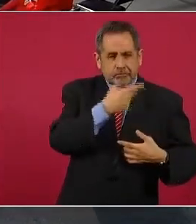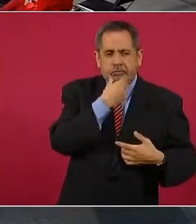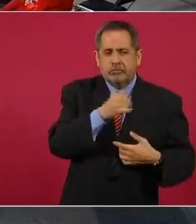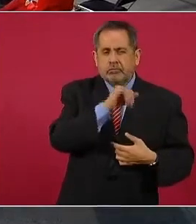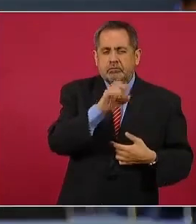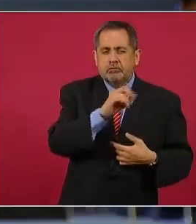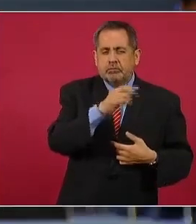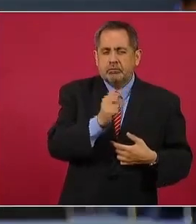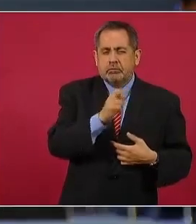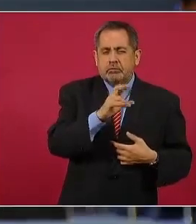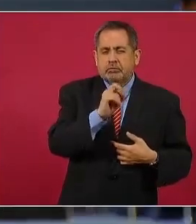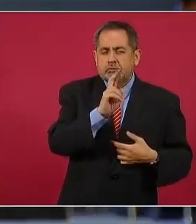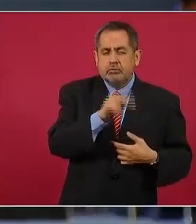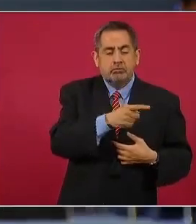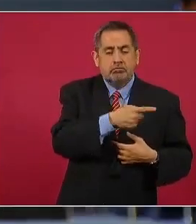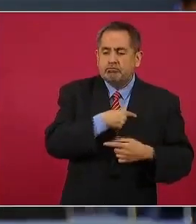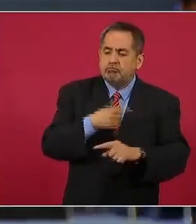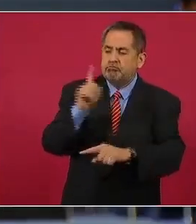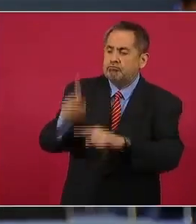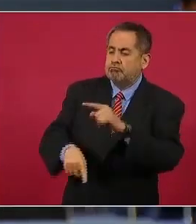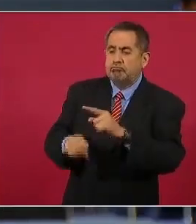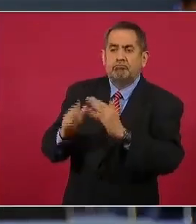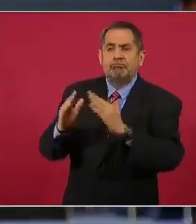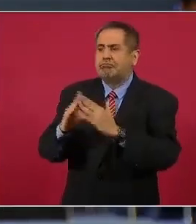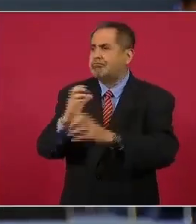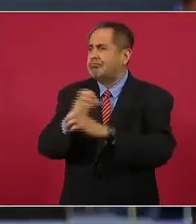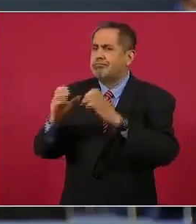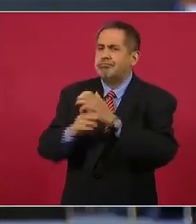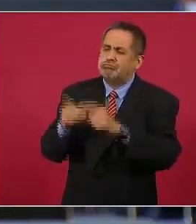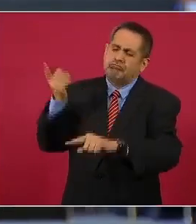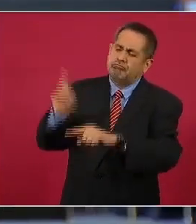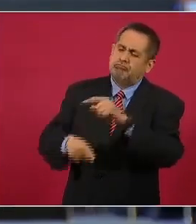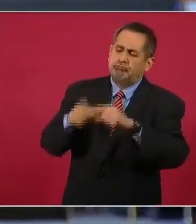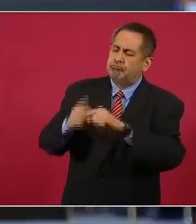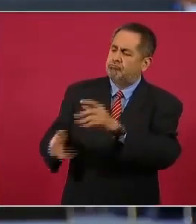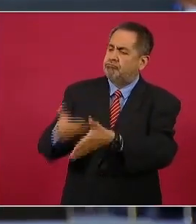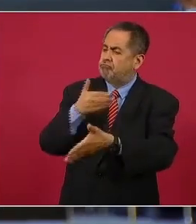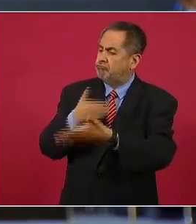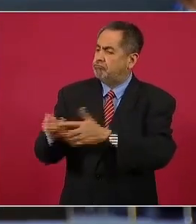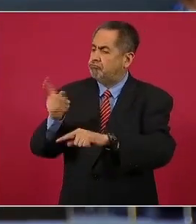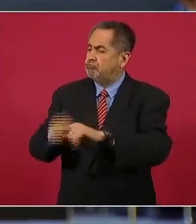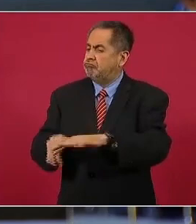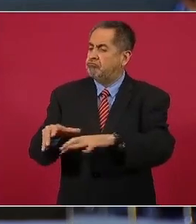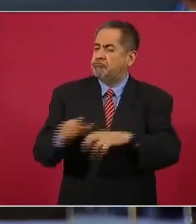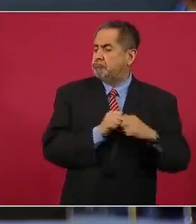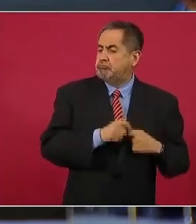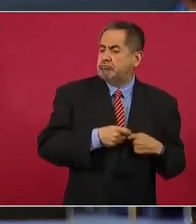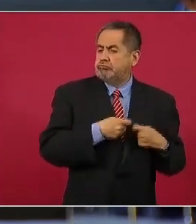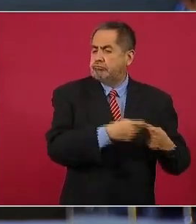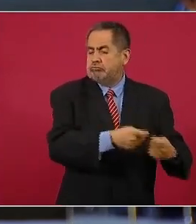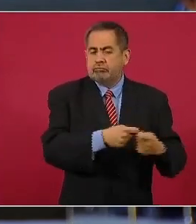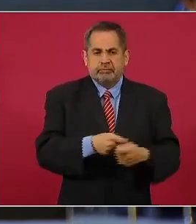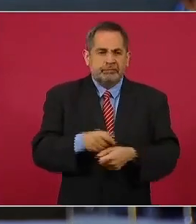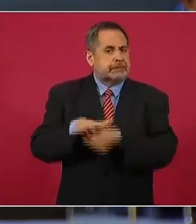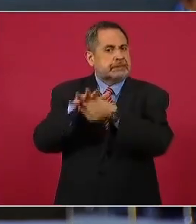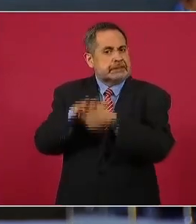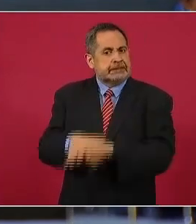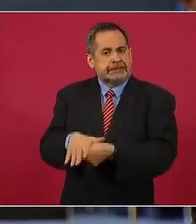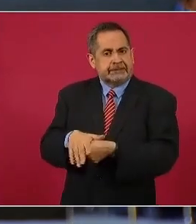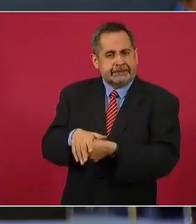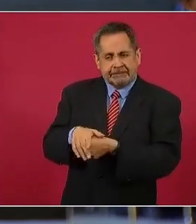Rincón Dueñas, están despojando de sus bienes y sometiéndola a presiones psicológicas,